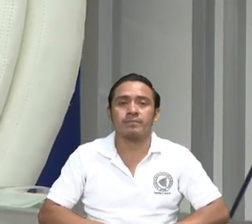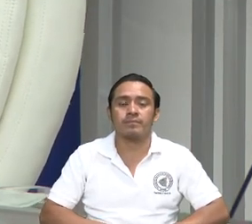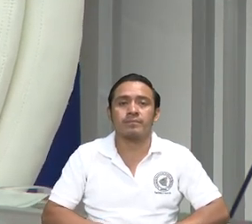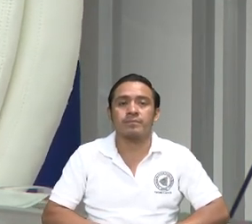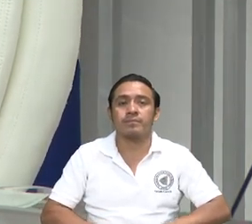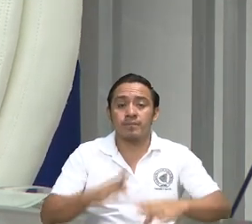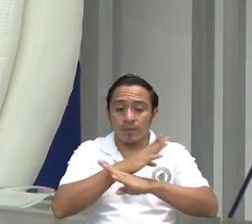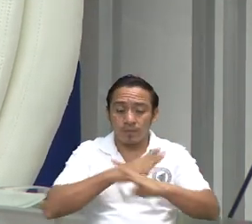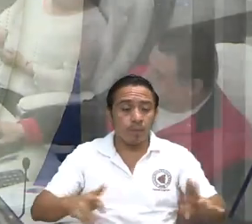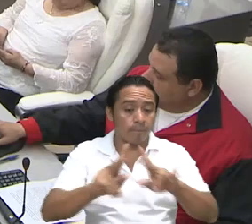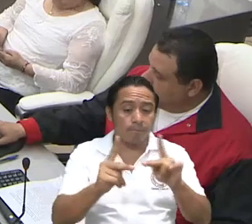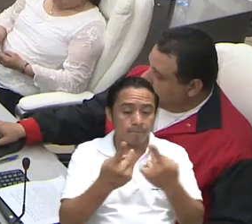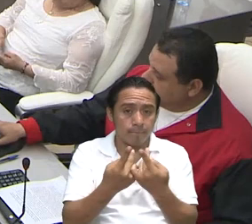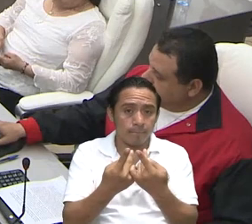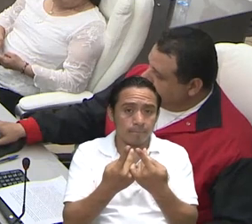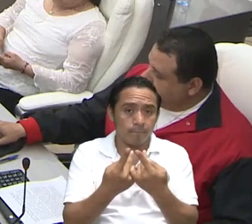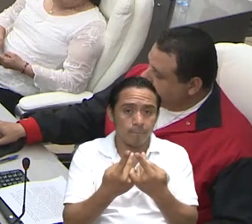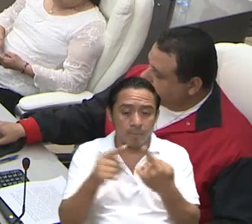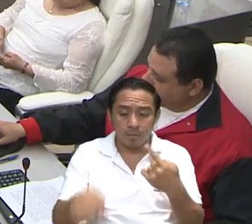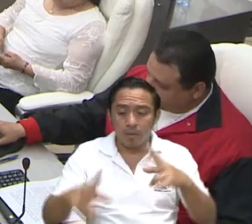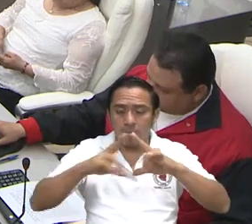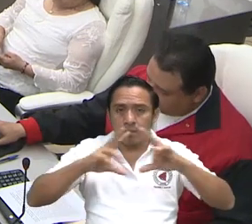la paz del pueblo nicaragüense